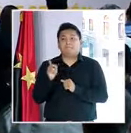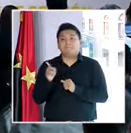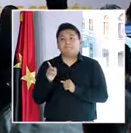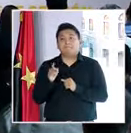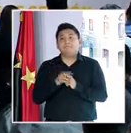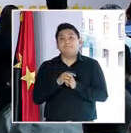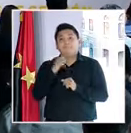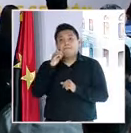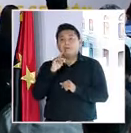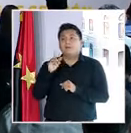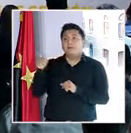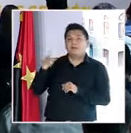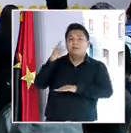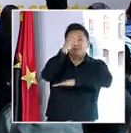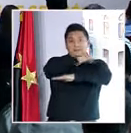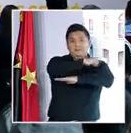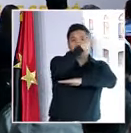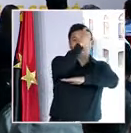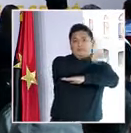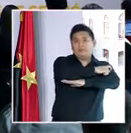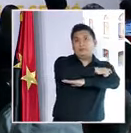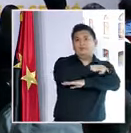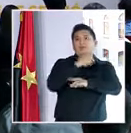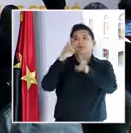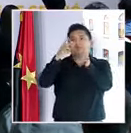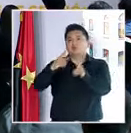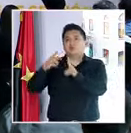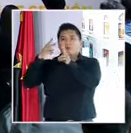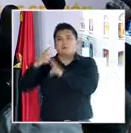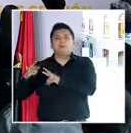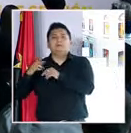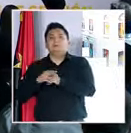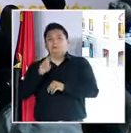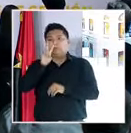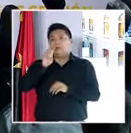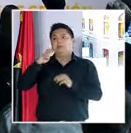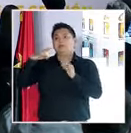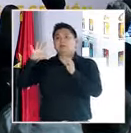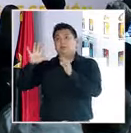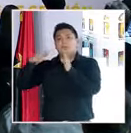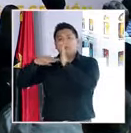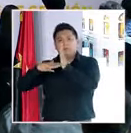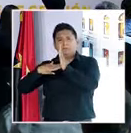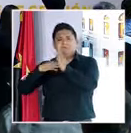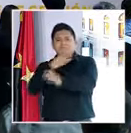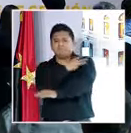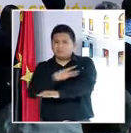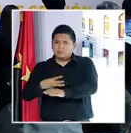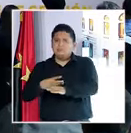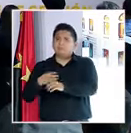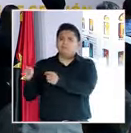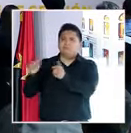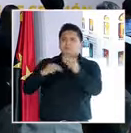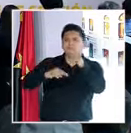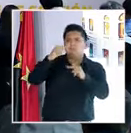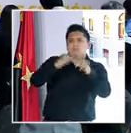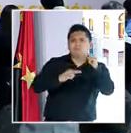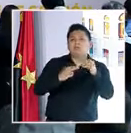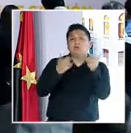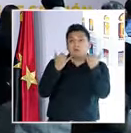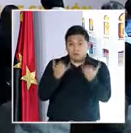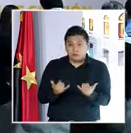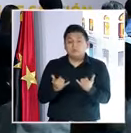La Yea Astilleros Tibú por más de 176 mil millones de pesos, que requerirá el concurso de este